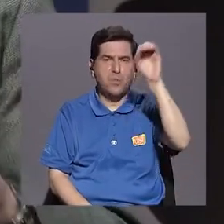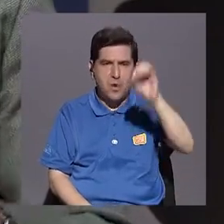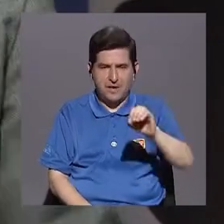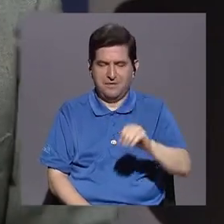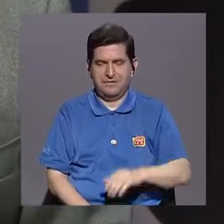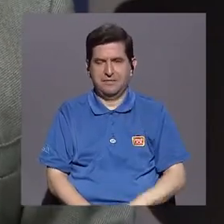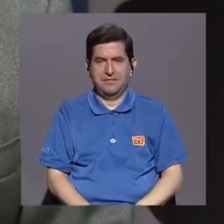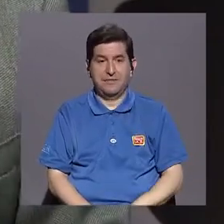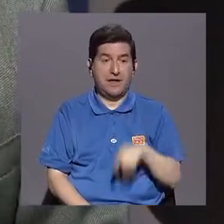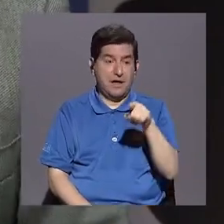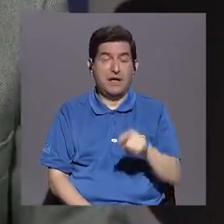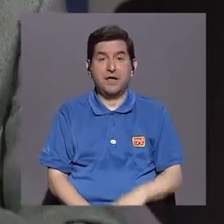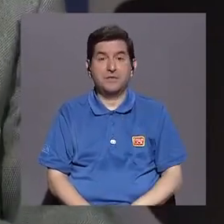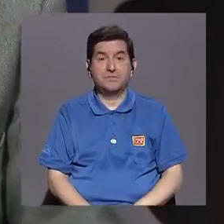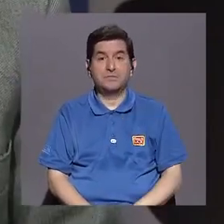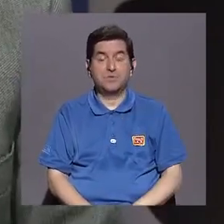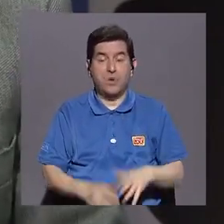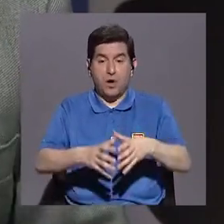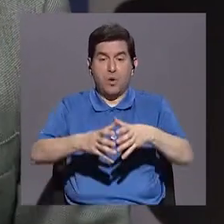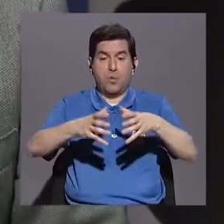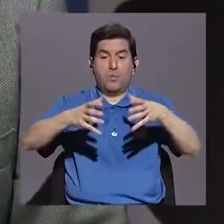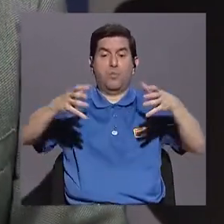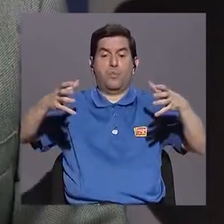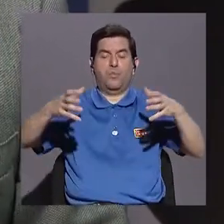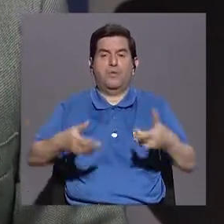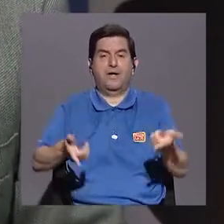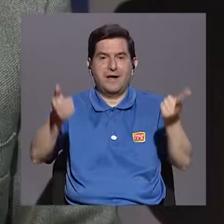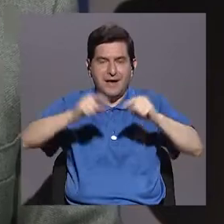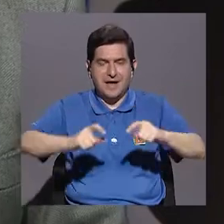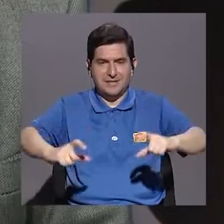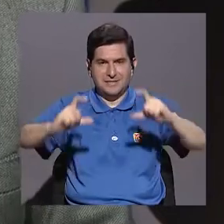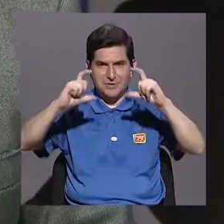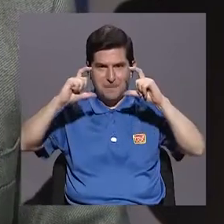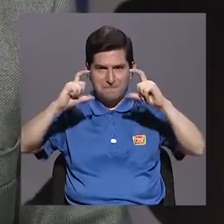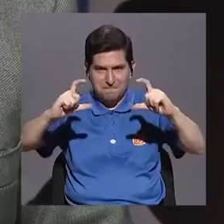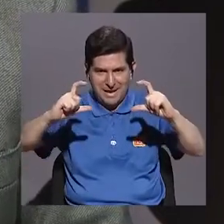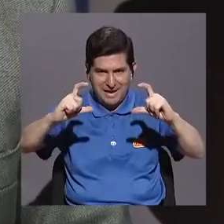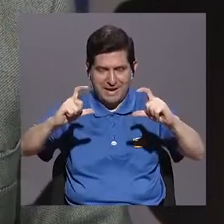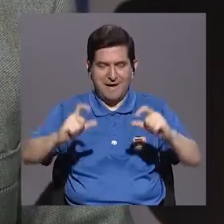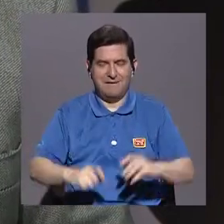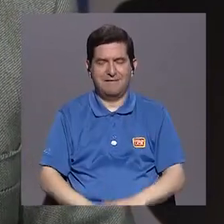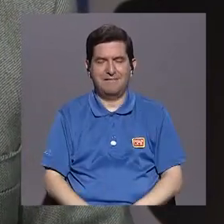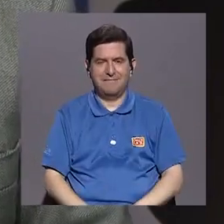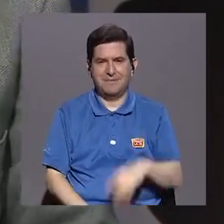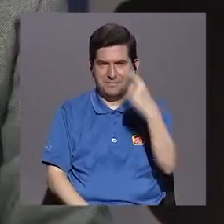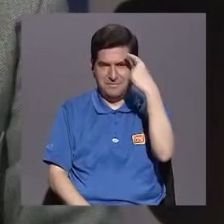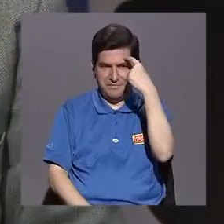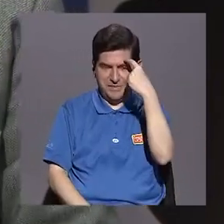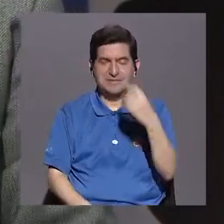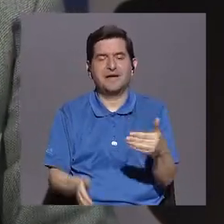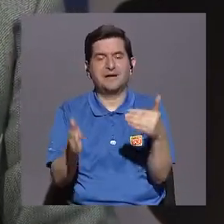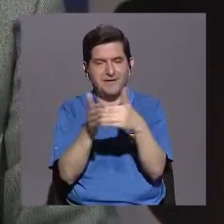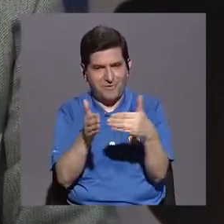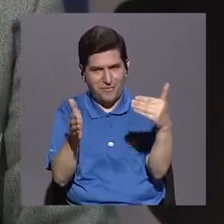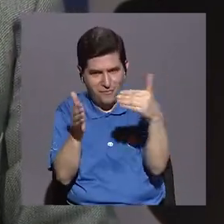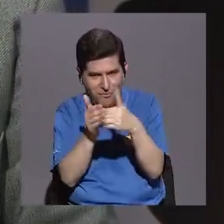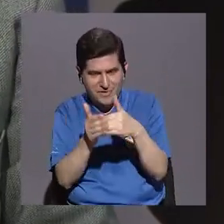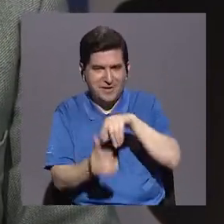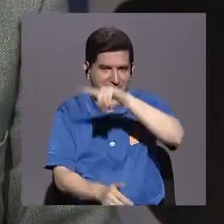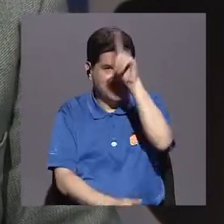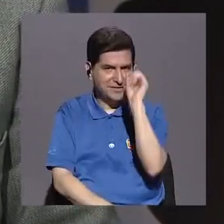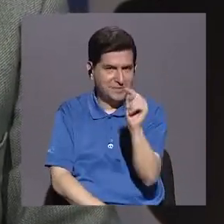consume volumen en el caso de una pila de combustible ahora sí va vayámonos de vuelta a su pregunta